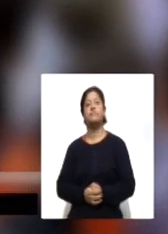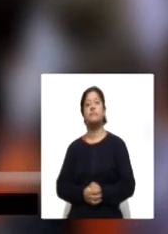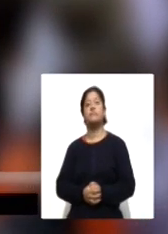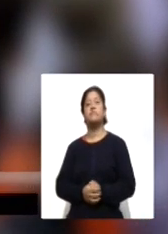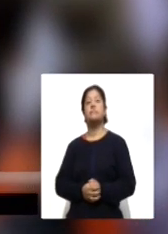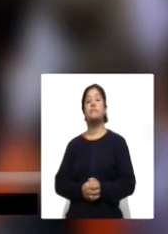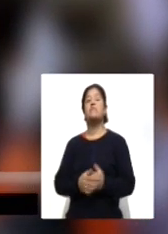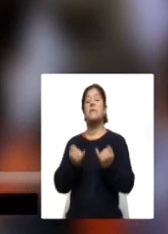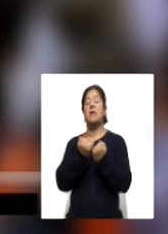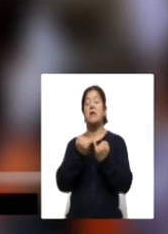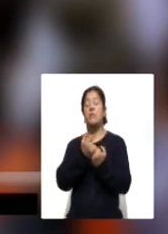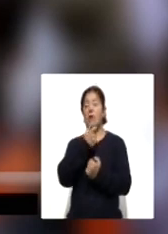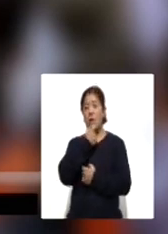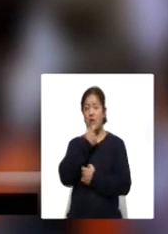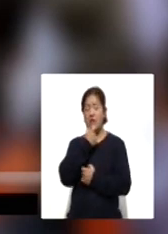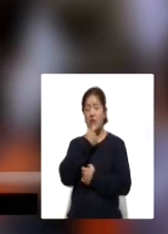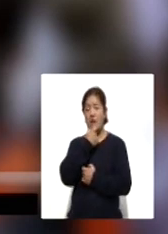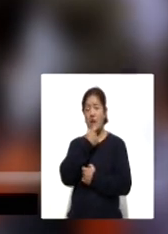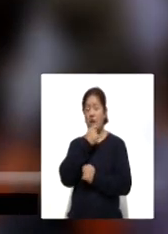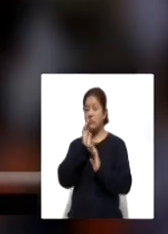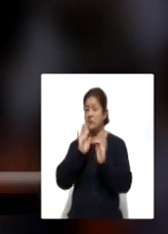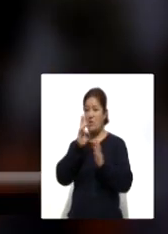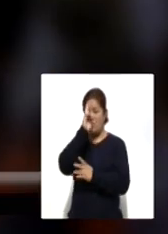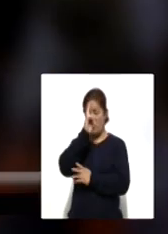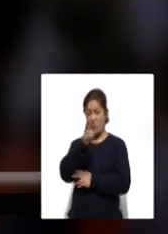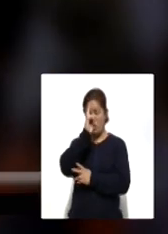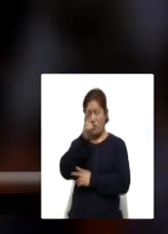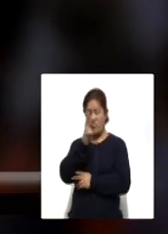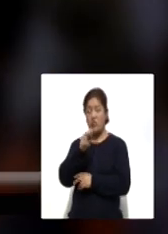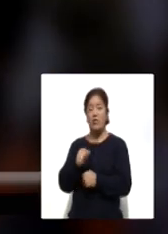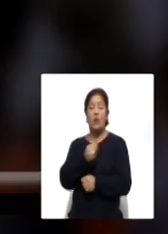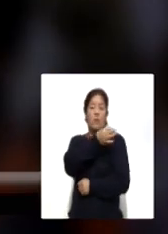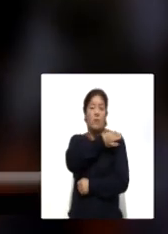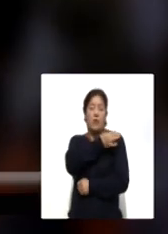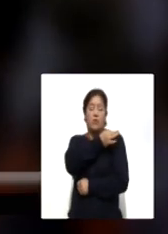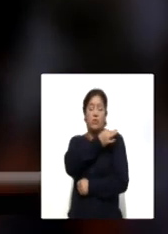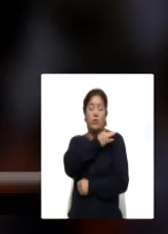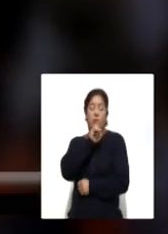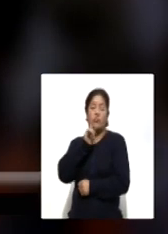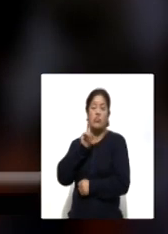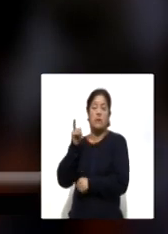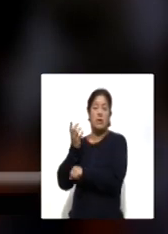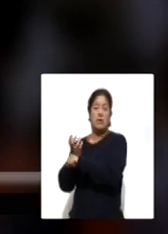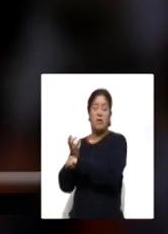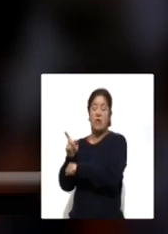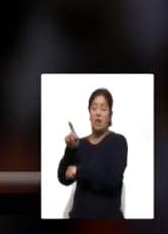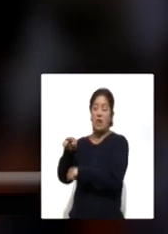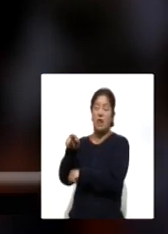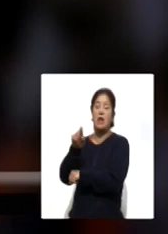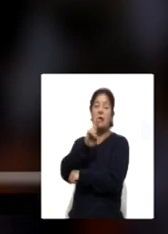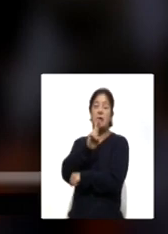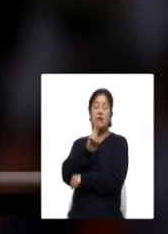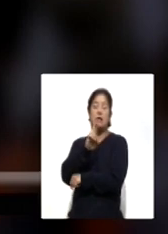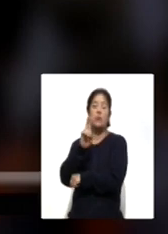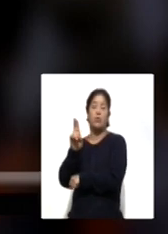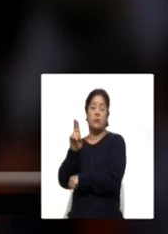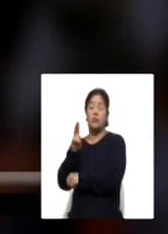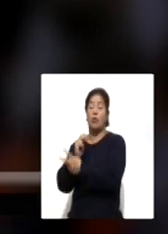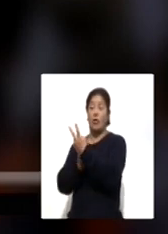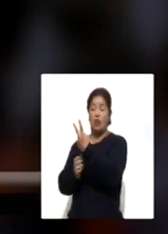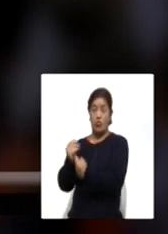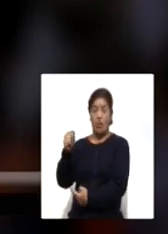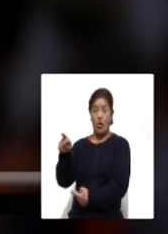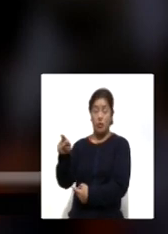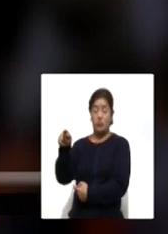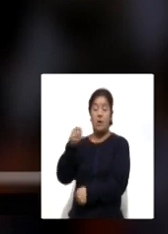Khamenei, prohibió el viernes la importación de vacunas contra el coronavirus fabricadas en Estados Unidos y el Reino Unido. En un mensaje